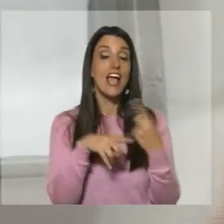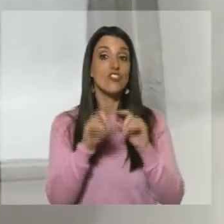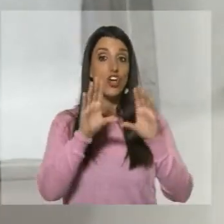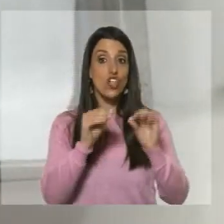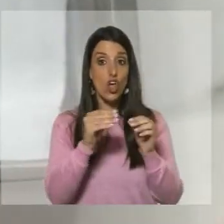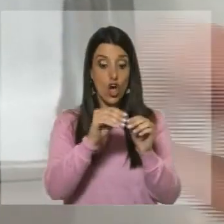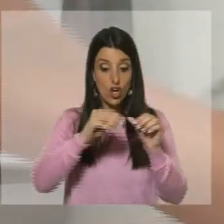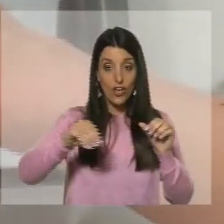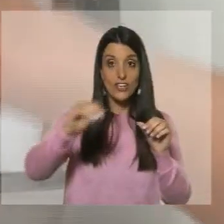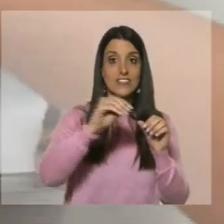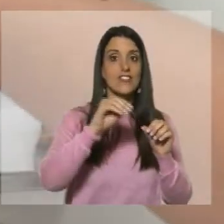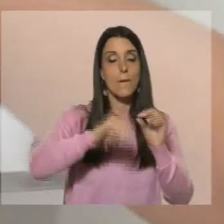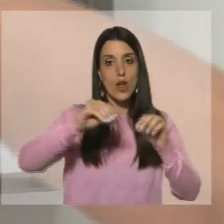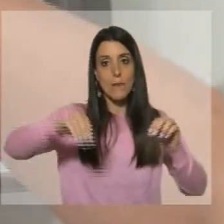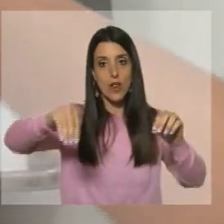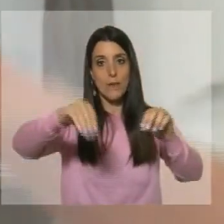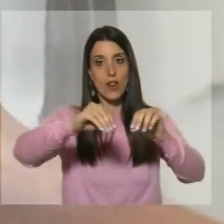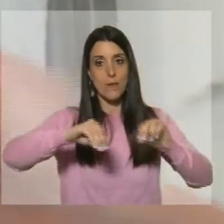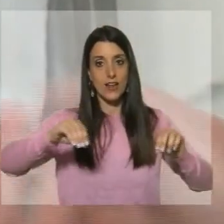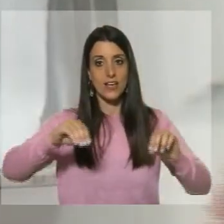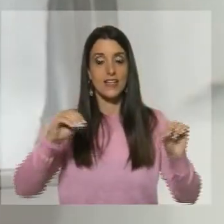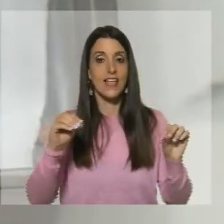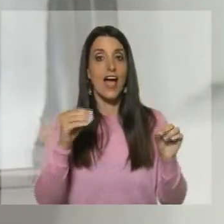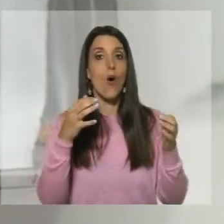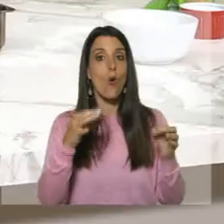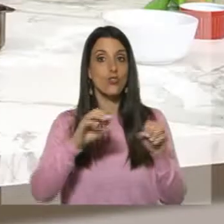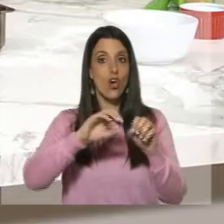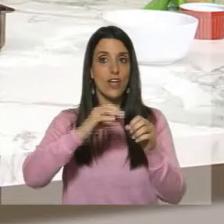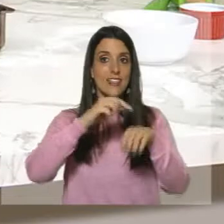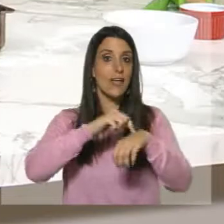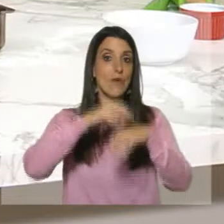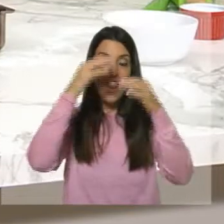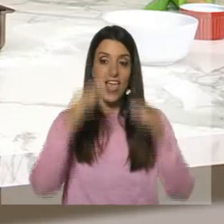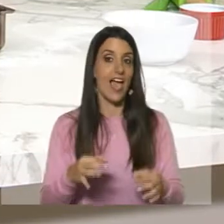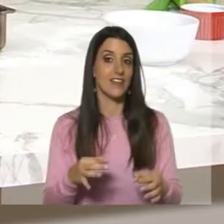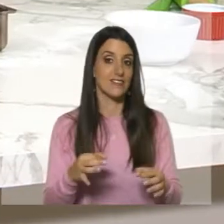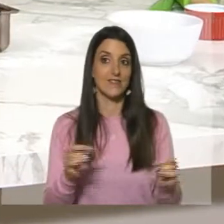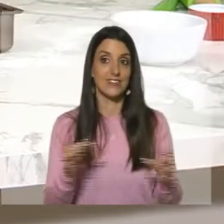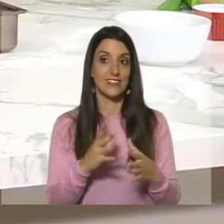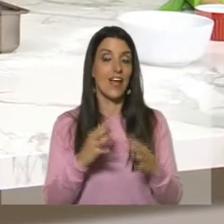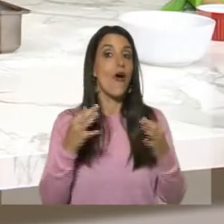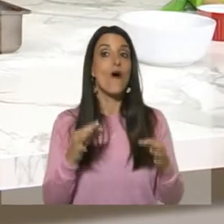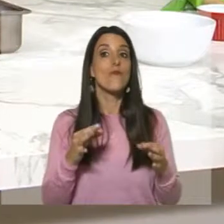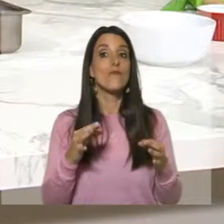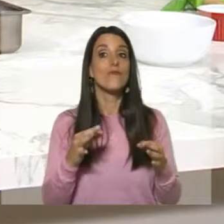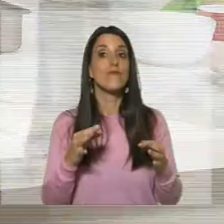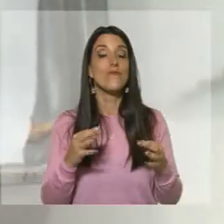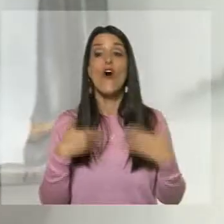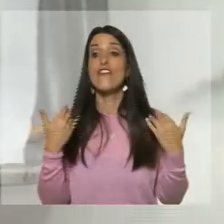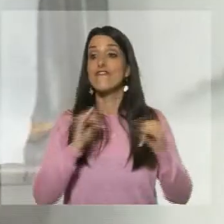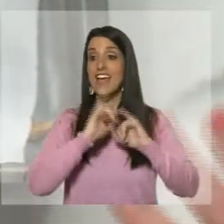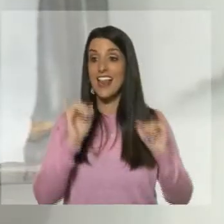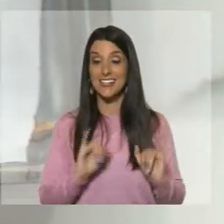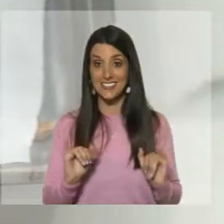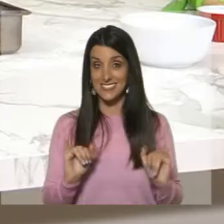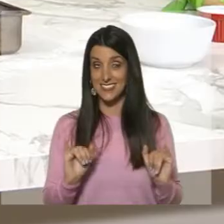estos trocitos los vas a tener así, mirá. Llegué a hacer la rosca en tiempo real. No, la está. Verdad que estoy lo estoy pensé. Como, estoy como súper feliz.